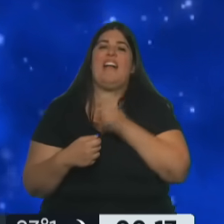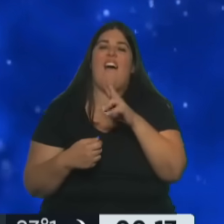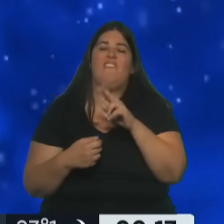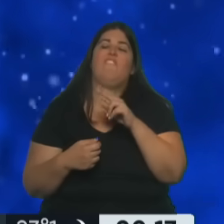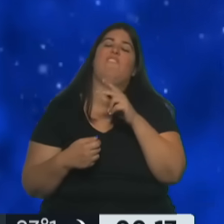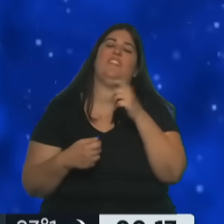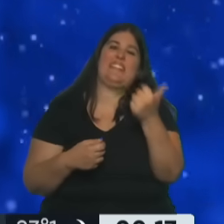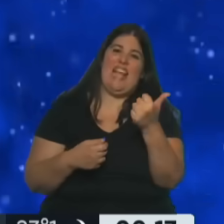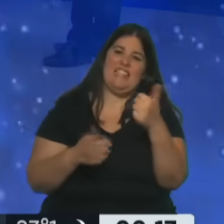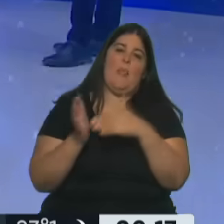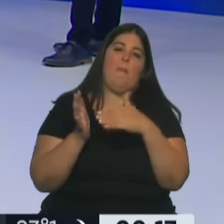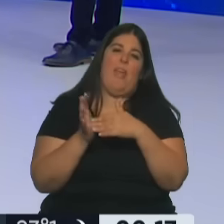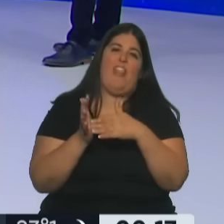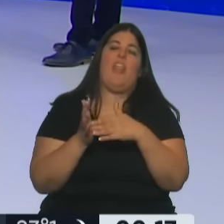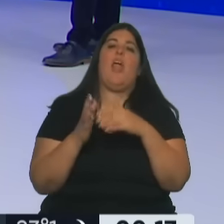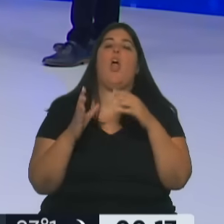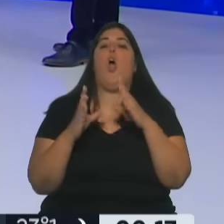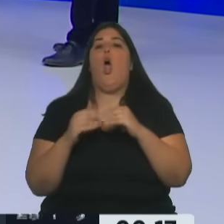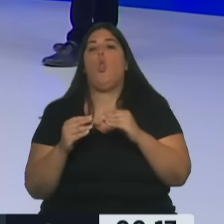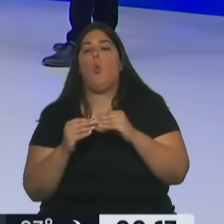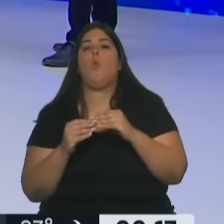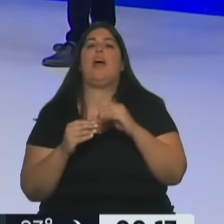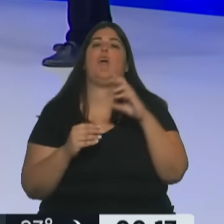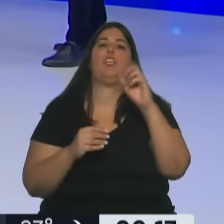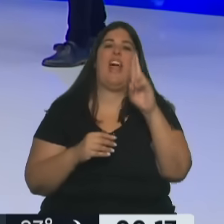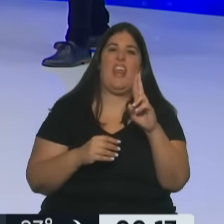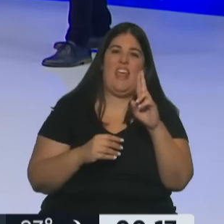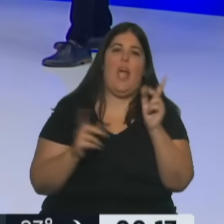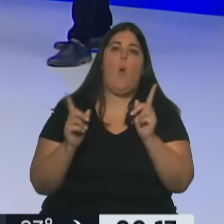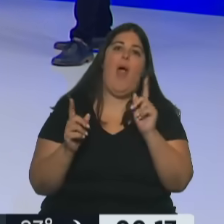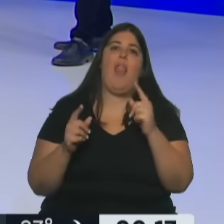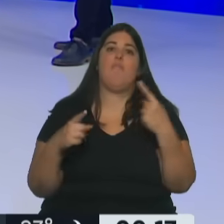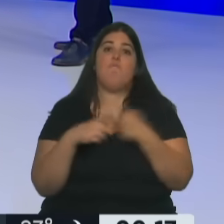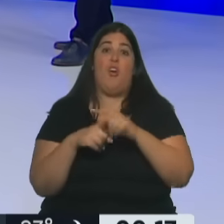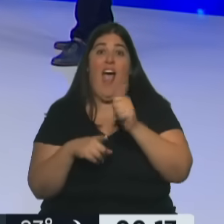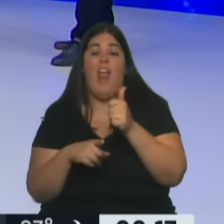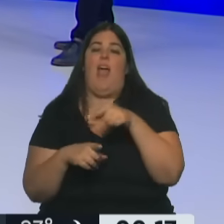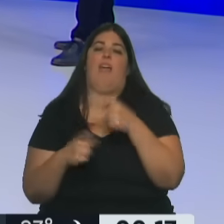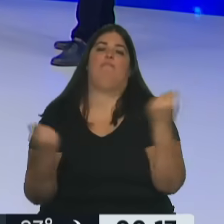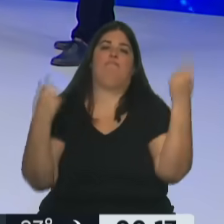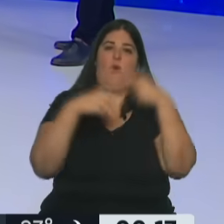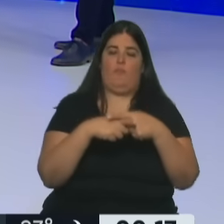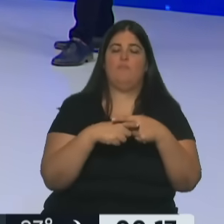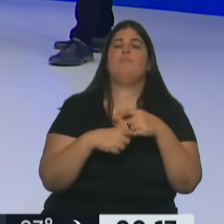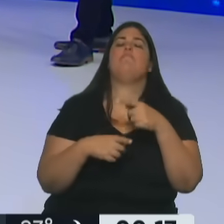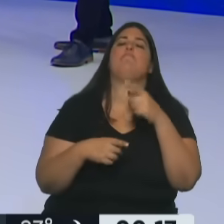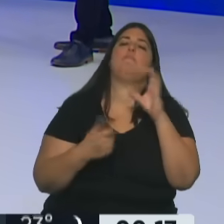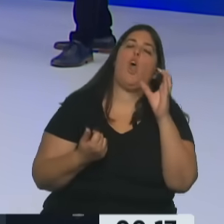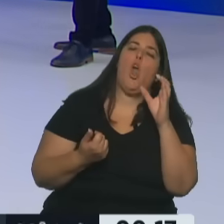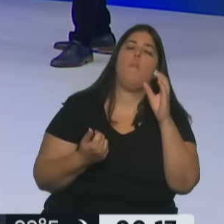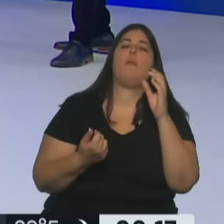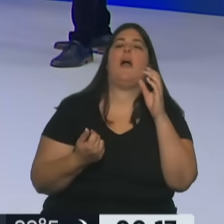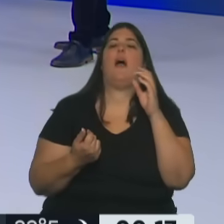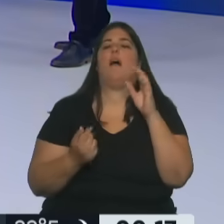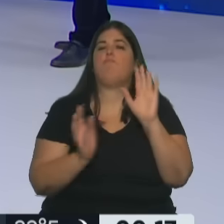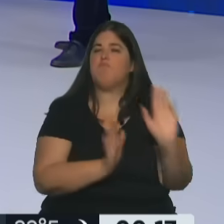Honduras y Costa Rica. Bien. Grupo con tres seleccionados fuertes de Sudamérica. Claro que el presente, salvo de Colombia, el de Brasil y el de Paraguay,